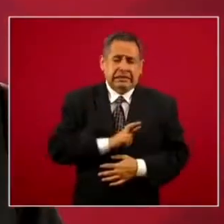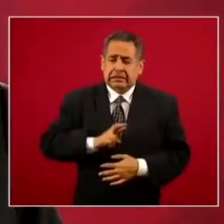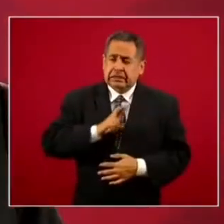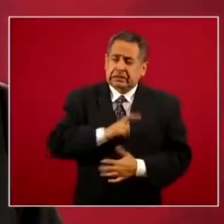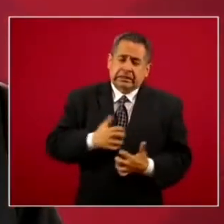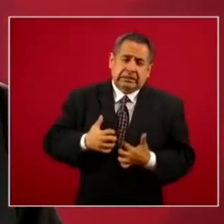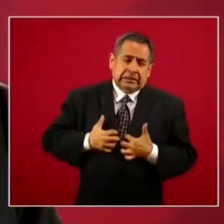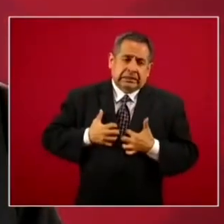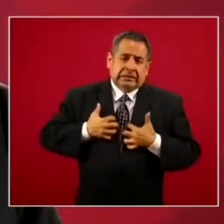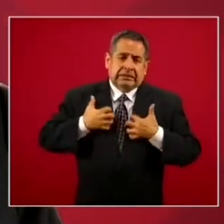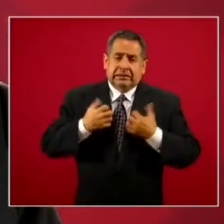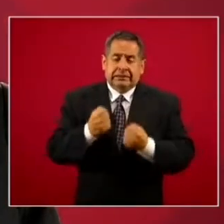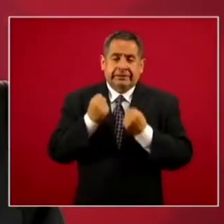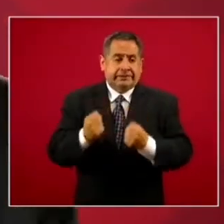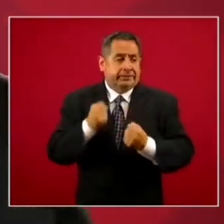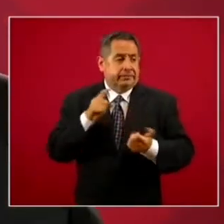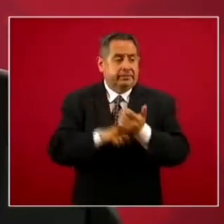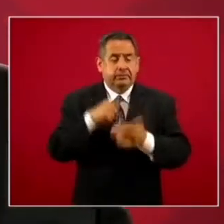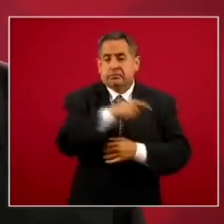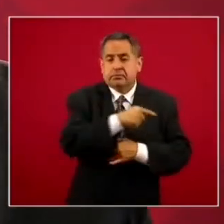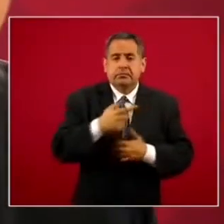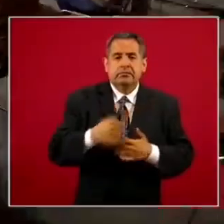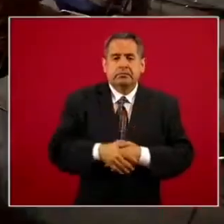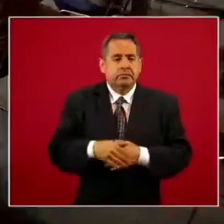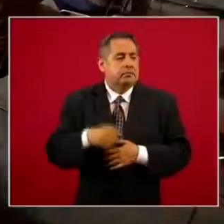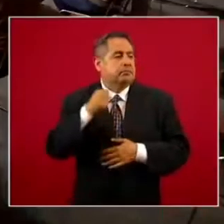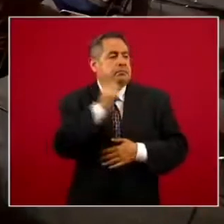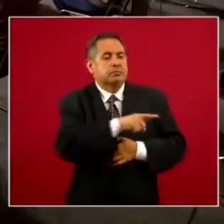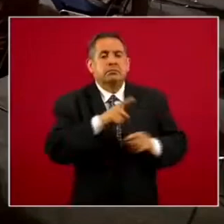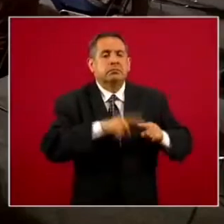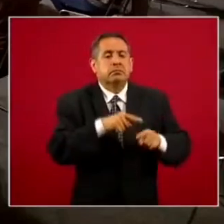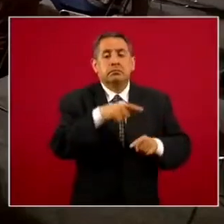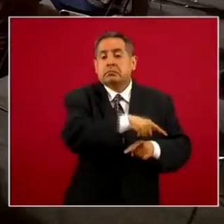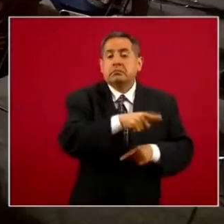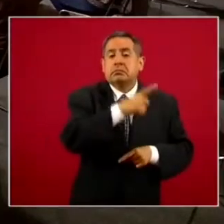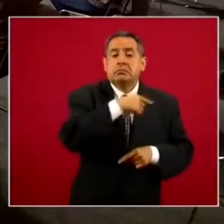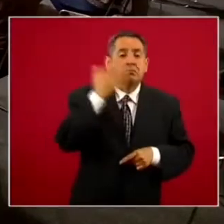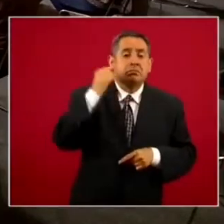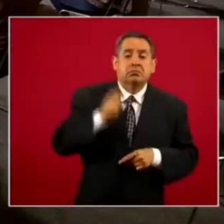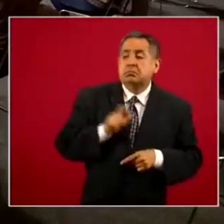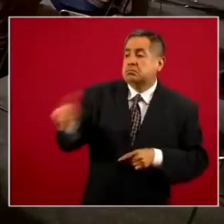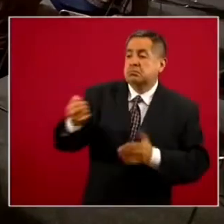molestísimos. Pues ¿quiénes? Los que no pagaban impuestos,